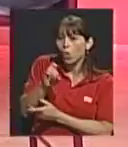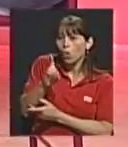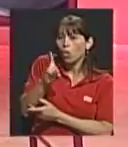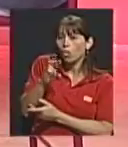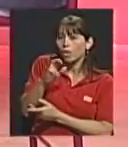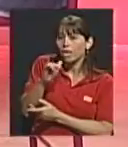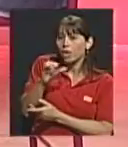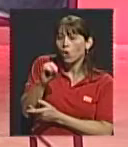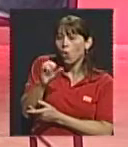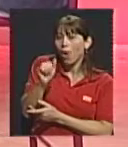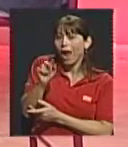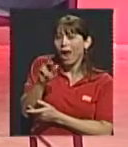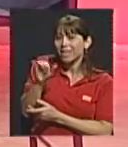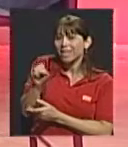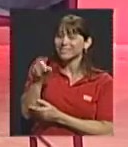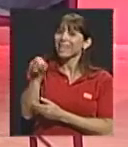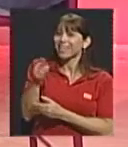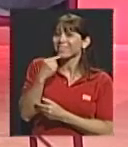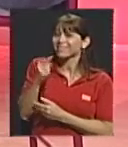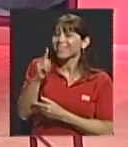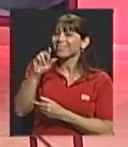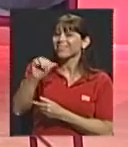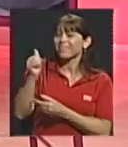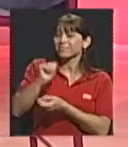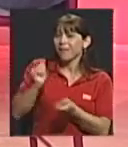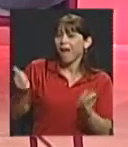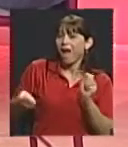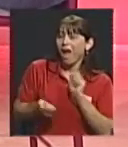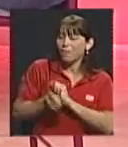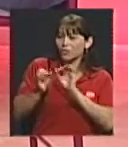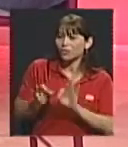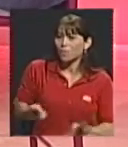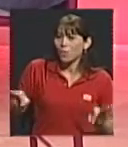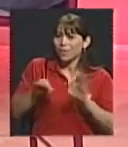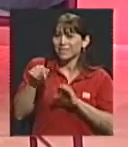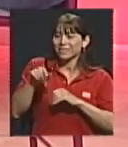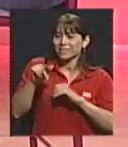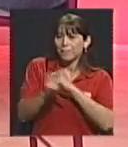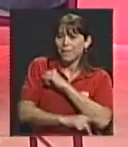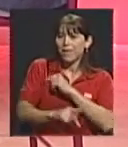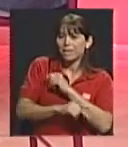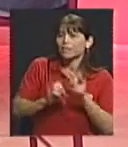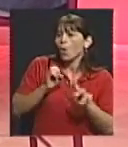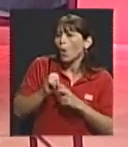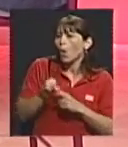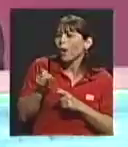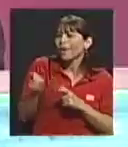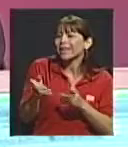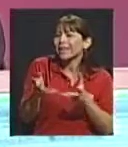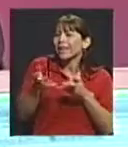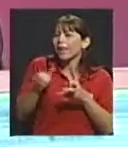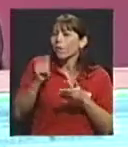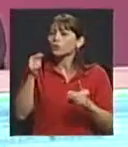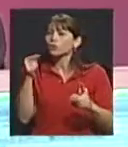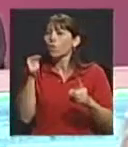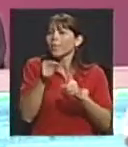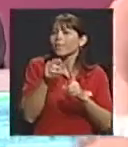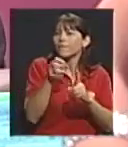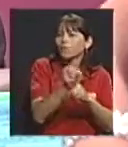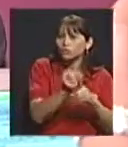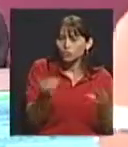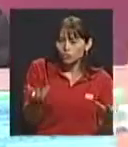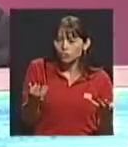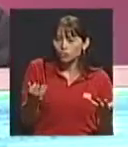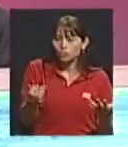él habla de 10 cambios vitales eh que este país o esa intención tiene otros propósitos no eh los que